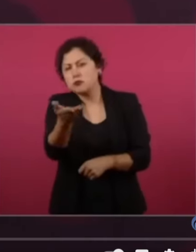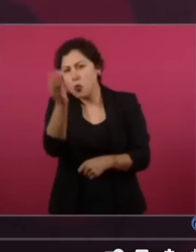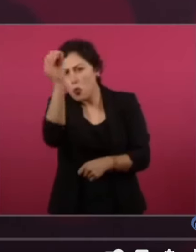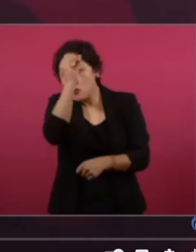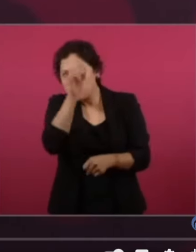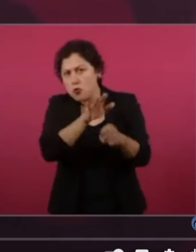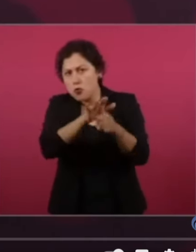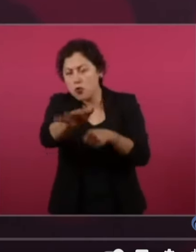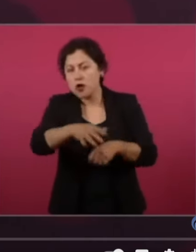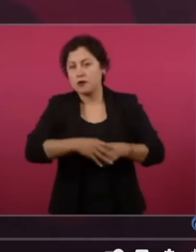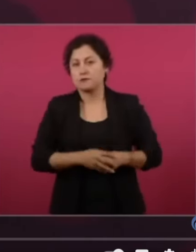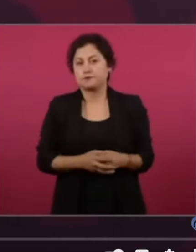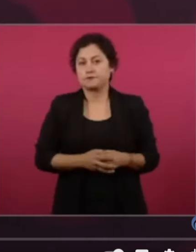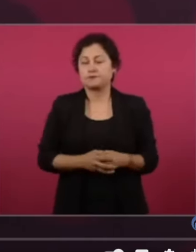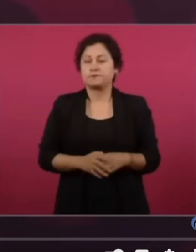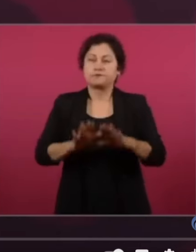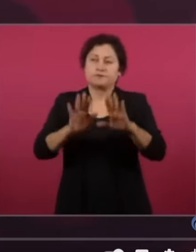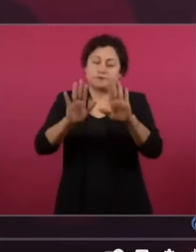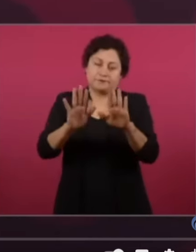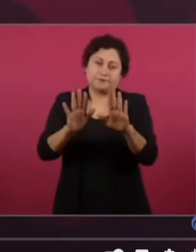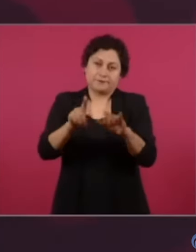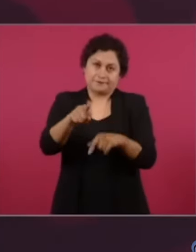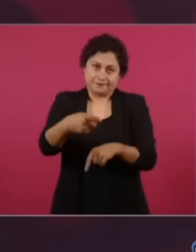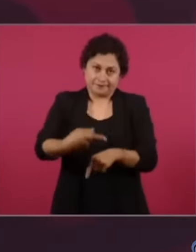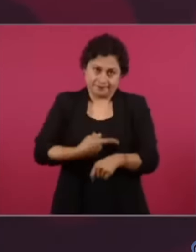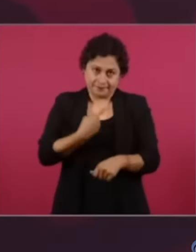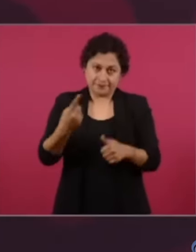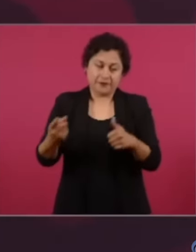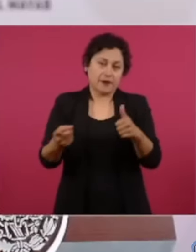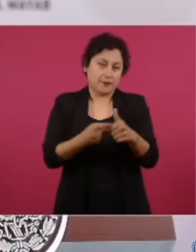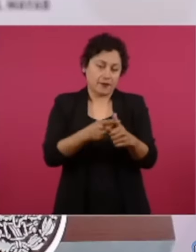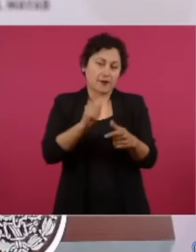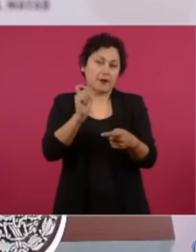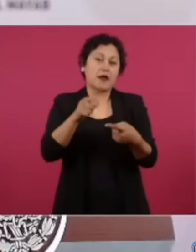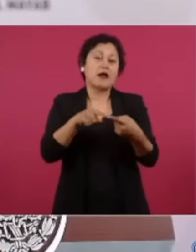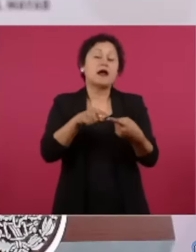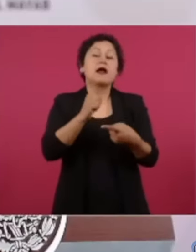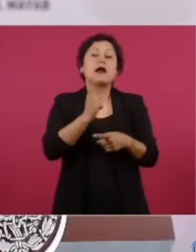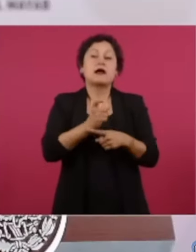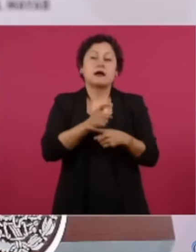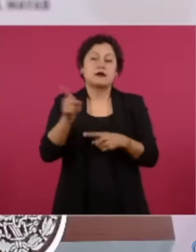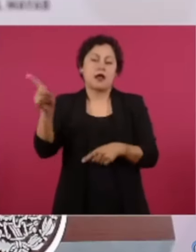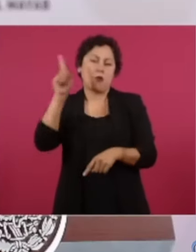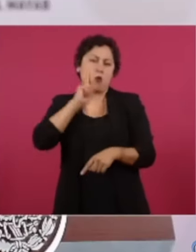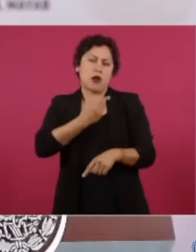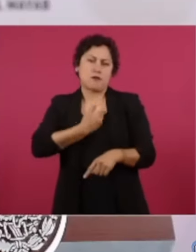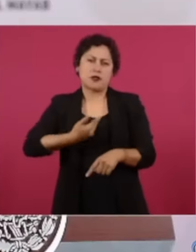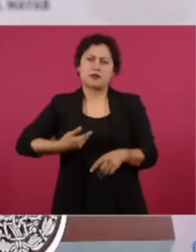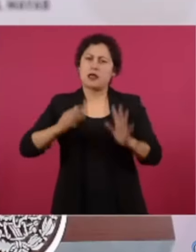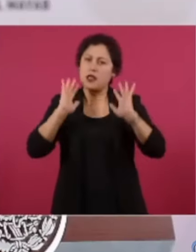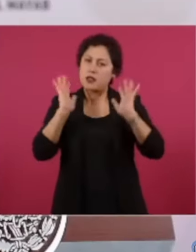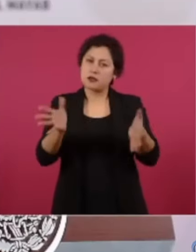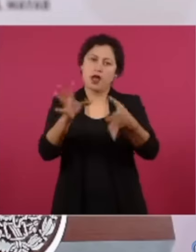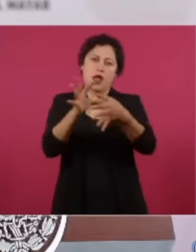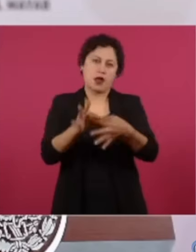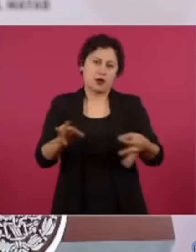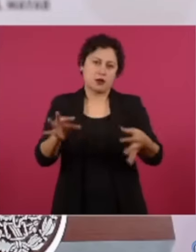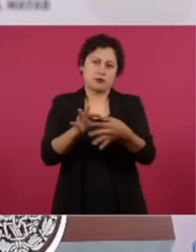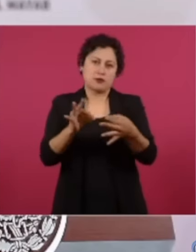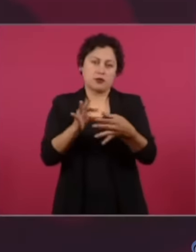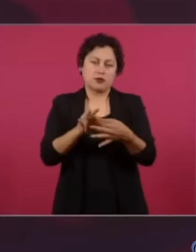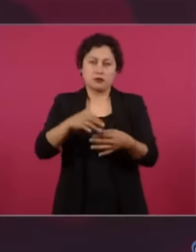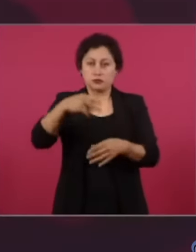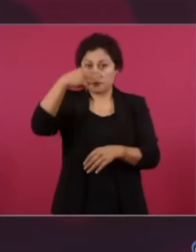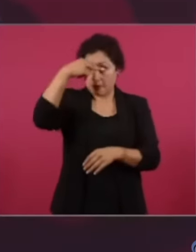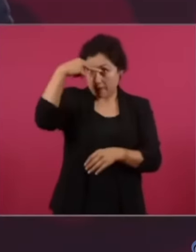Lo explicó la presidenta. México tiene relaciones con